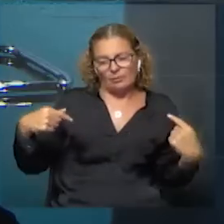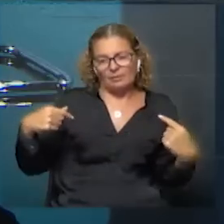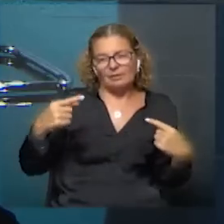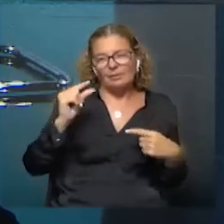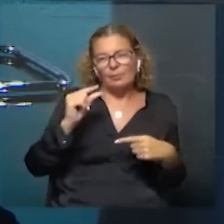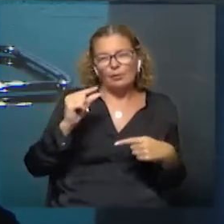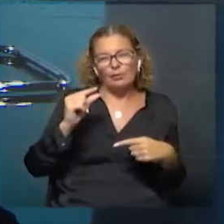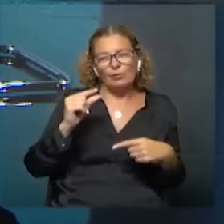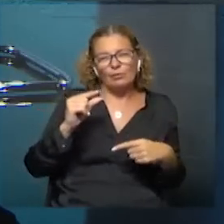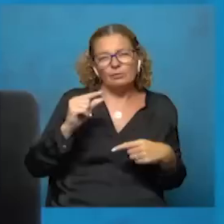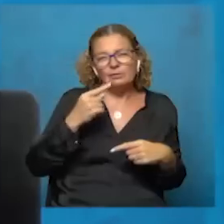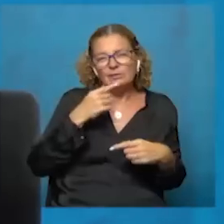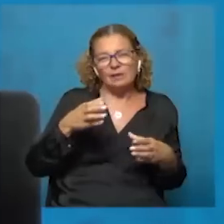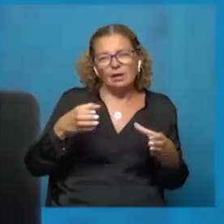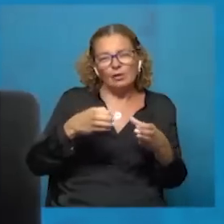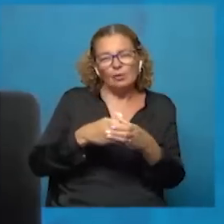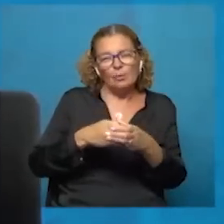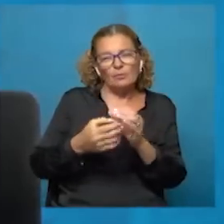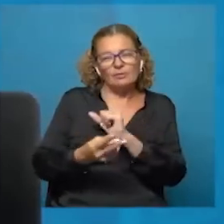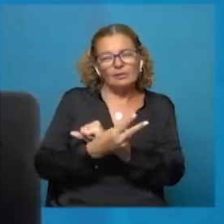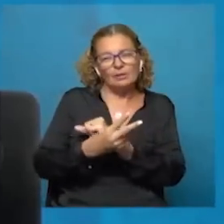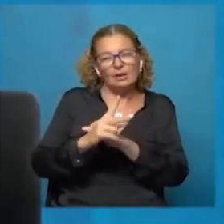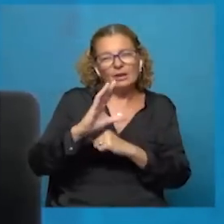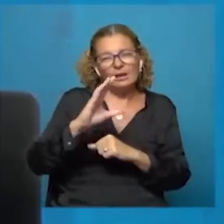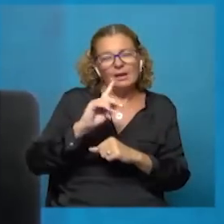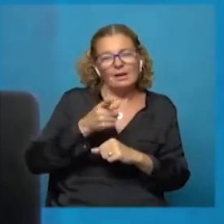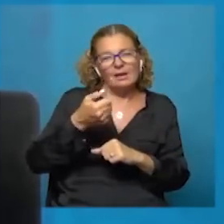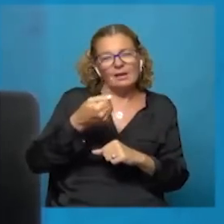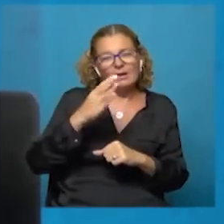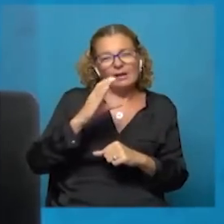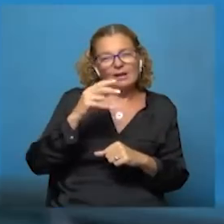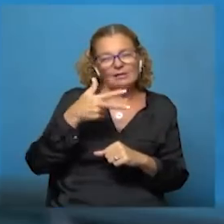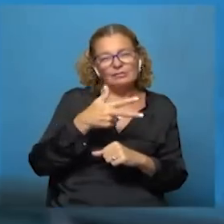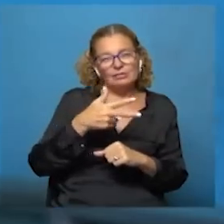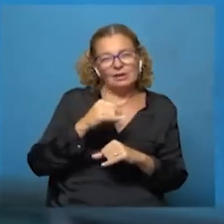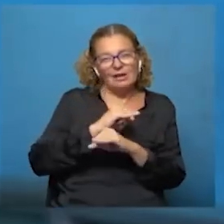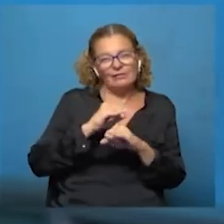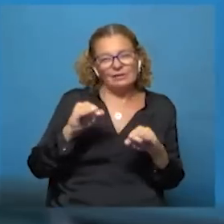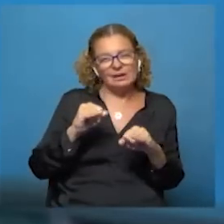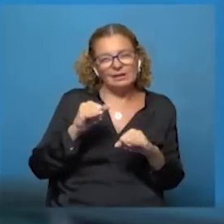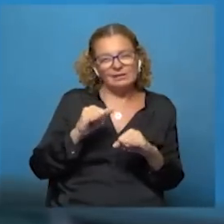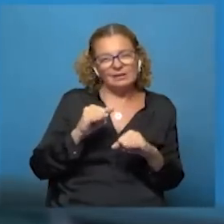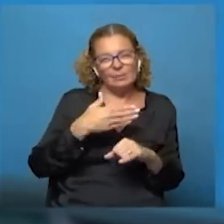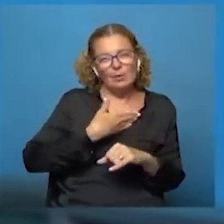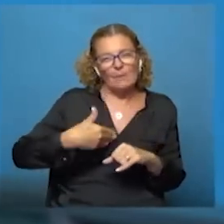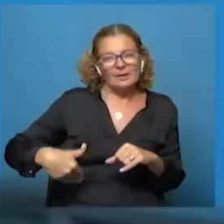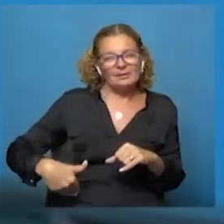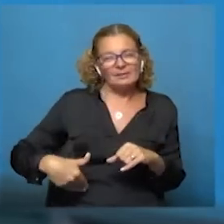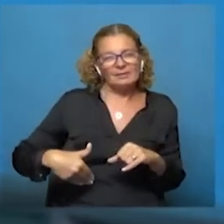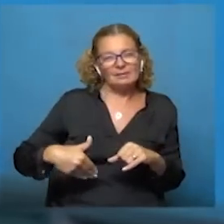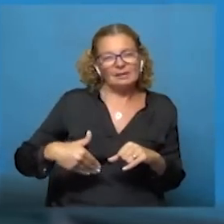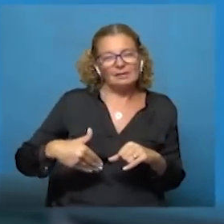Hasta hace poco integraste el denominado gacho de seguridad renunciaste simplemente me tocó el final ahí quien presidía es